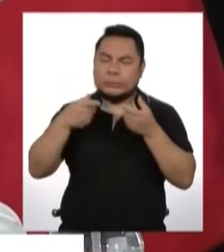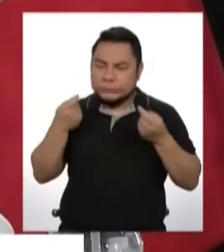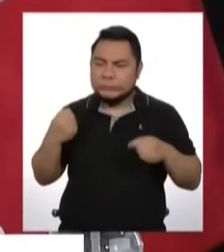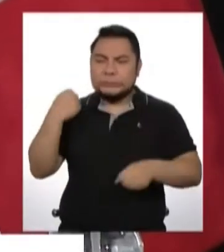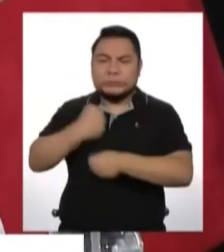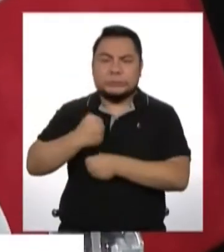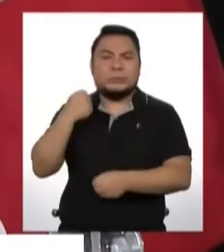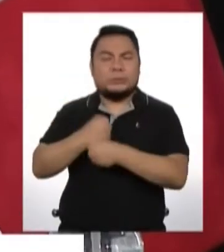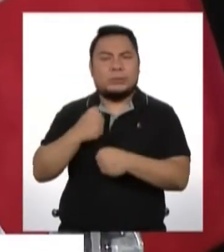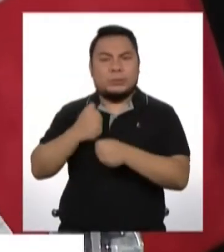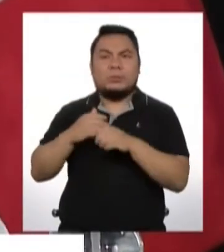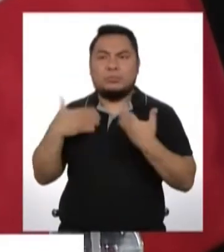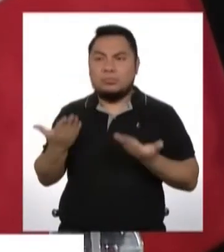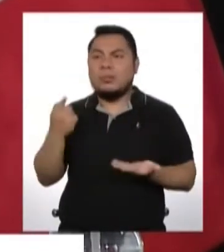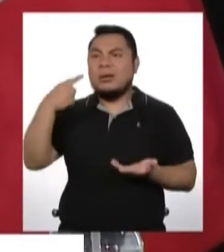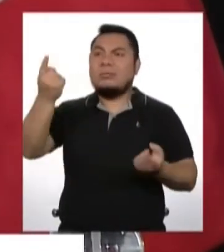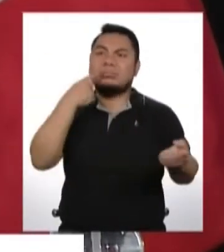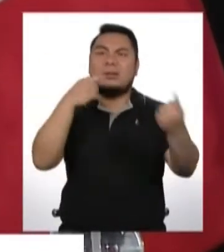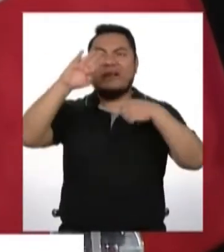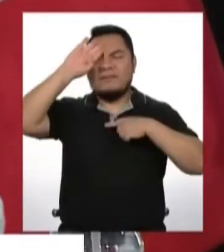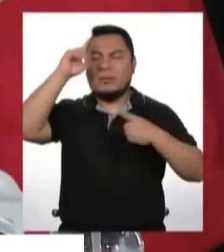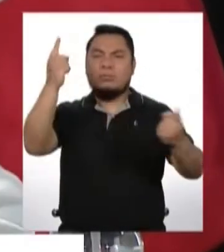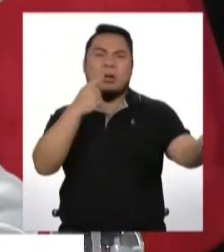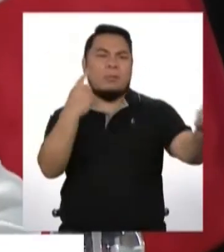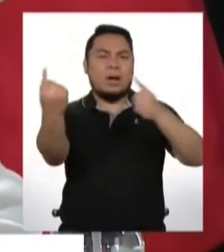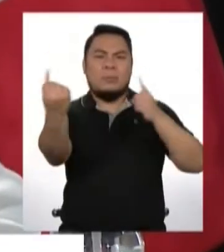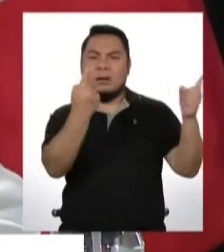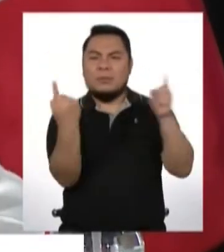estar a la altura de la demanda de la,